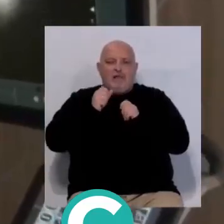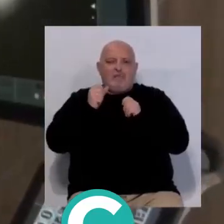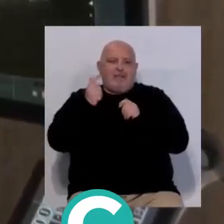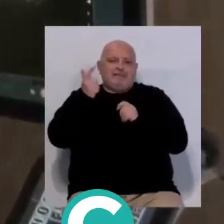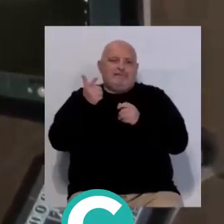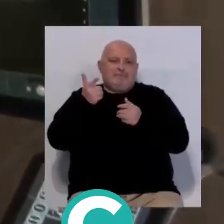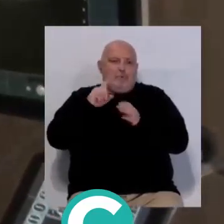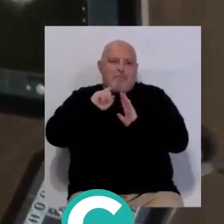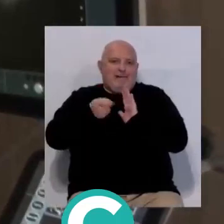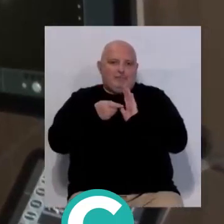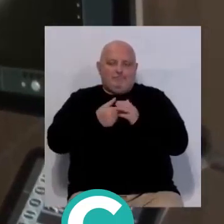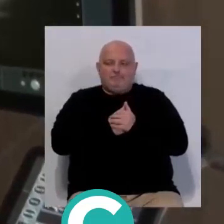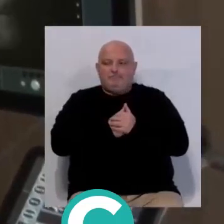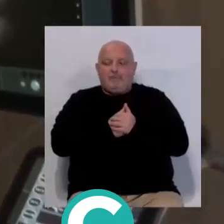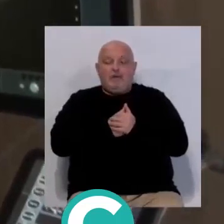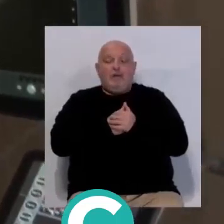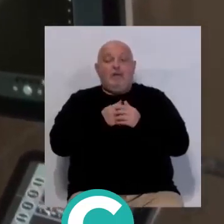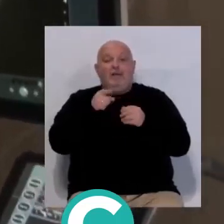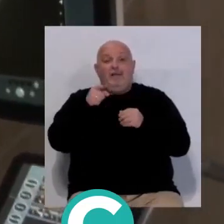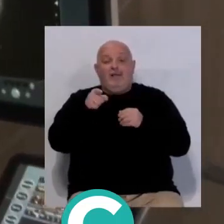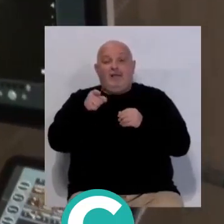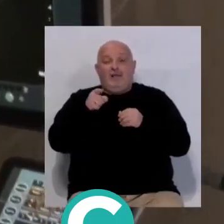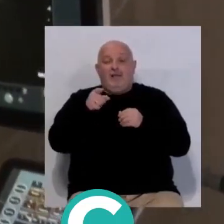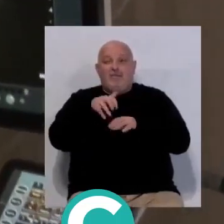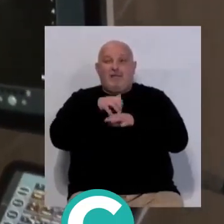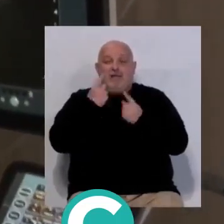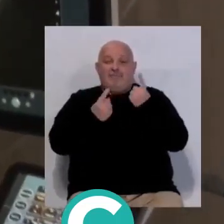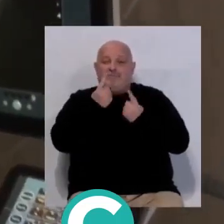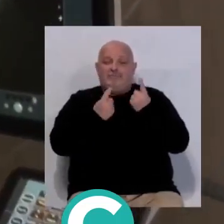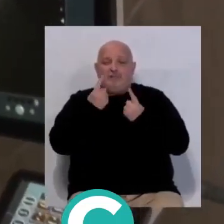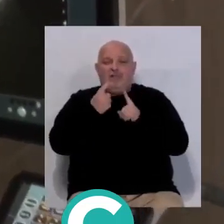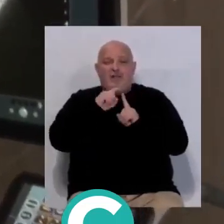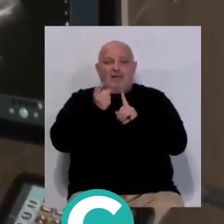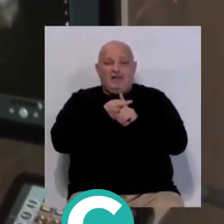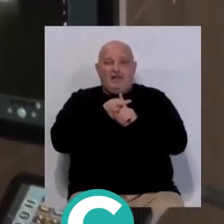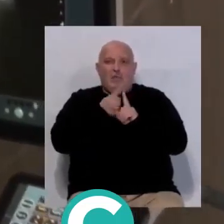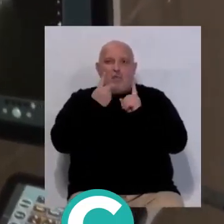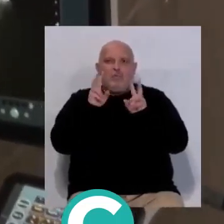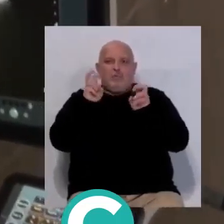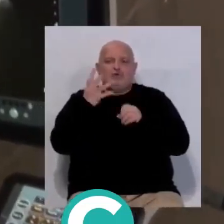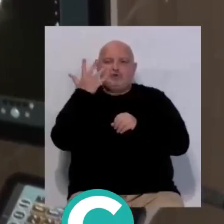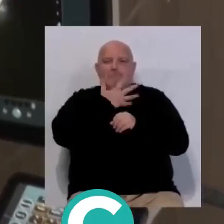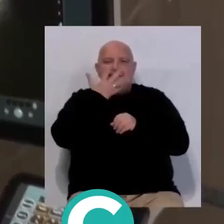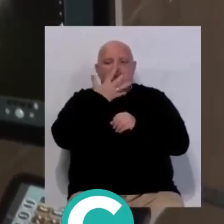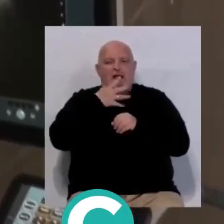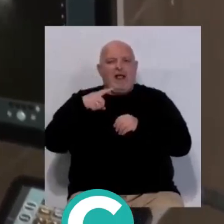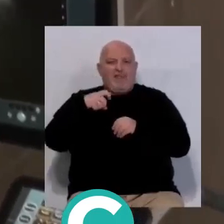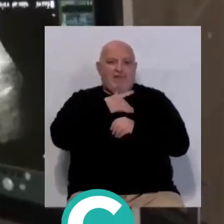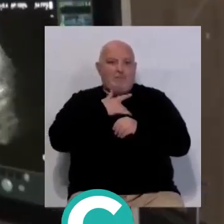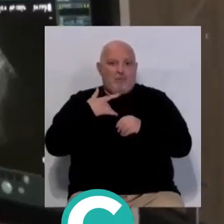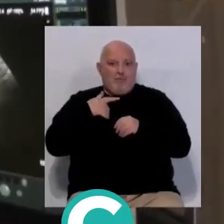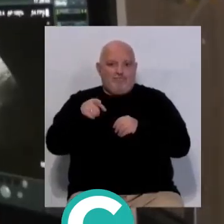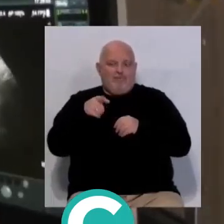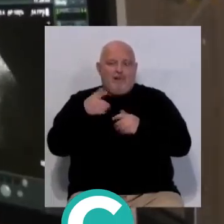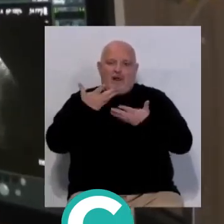tratamiento recibe el paciente. Permite tanto, en la mayoría de los casos, diagnosticar una sospecha de un cáncer de pulmón